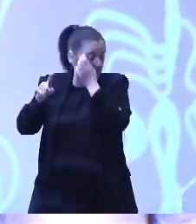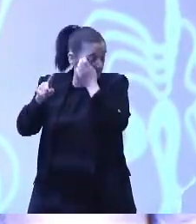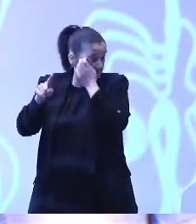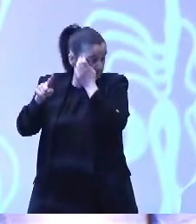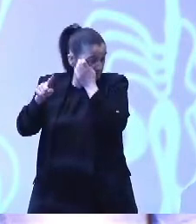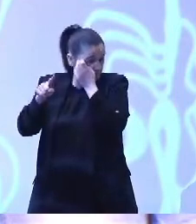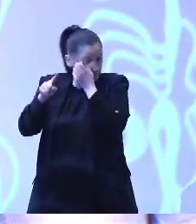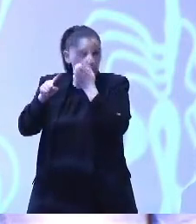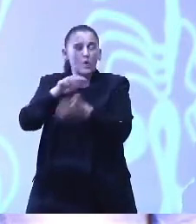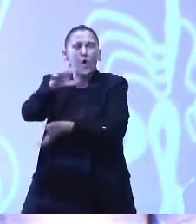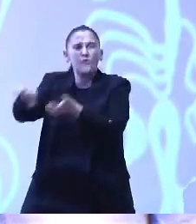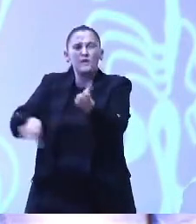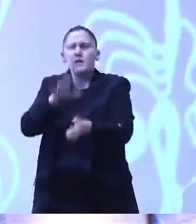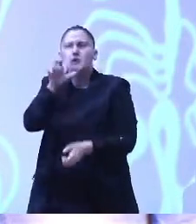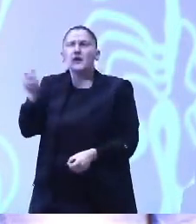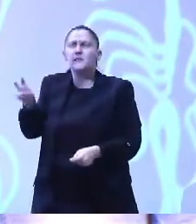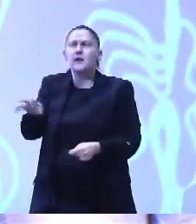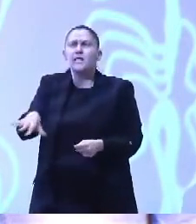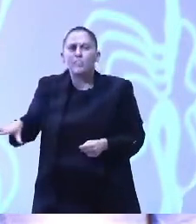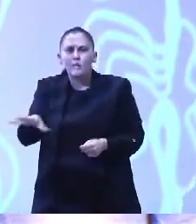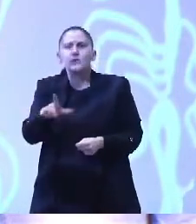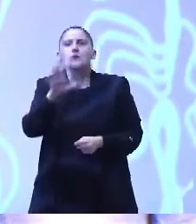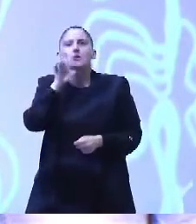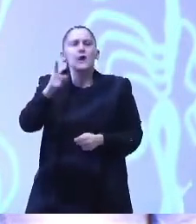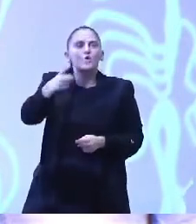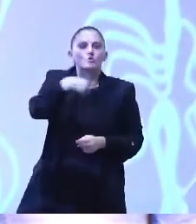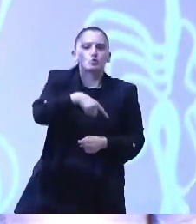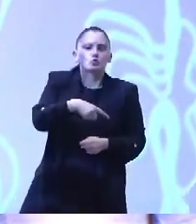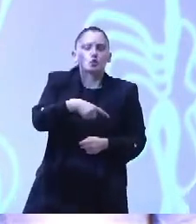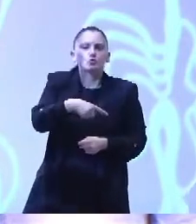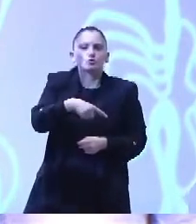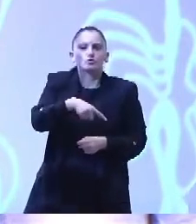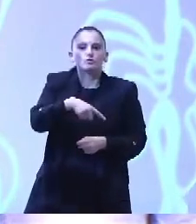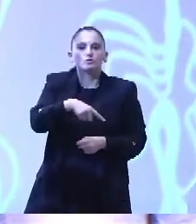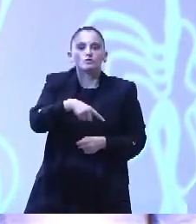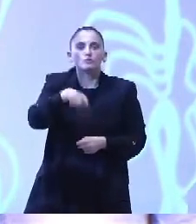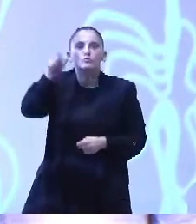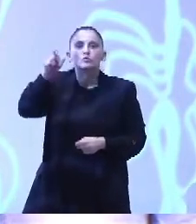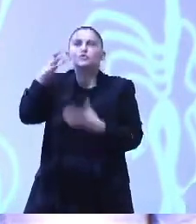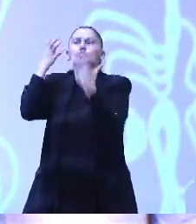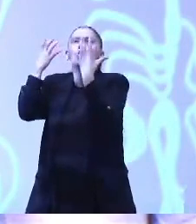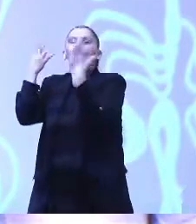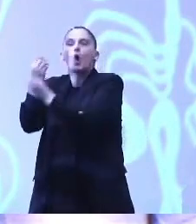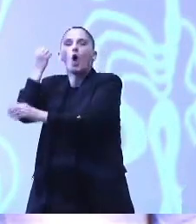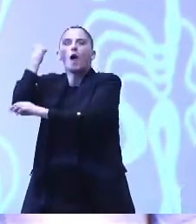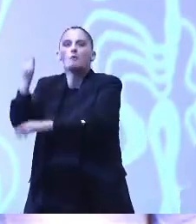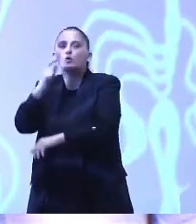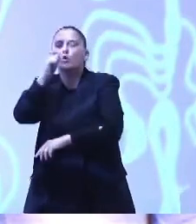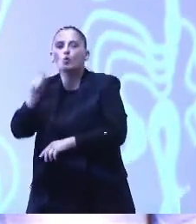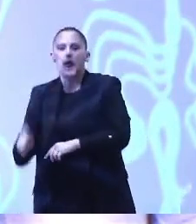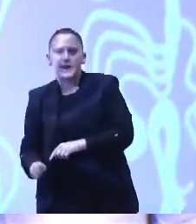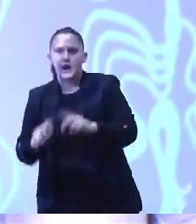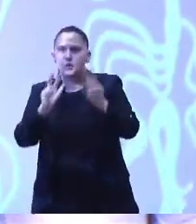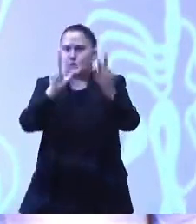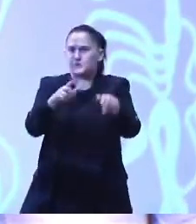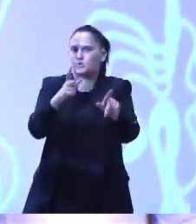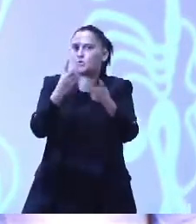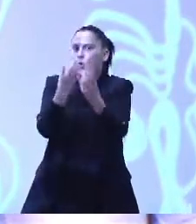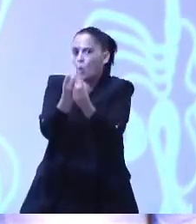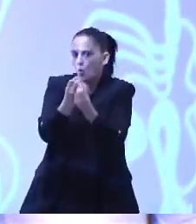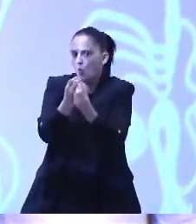de este conflicto y por qué nosotros estamos del lado del agredido, no del agresor, ¿no? Como por desgracia